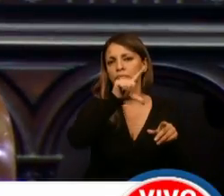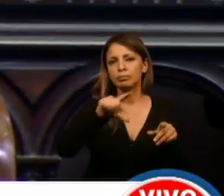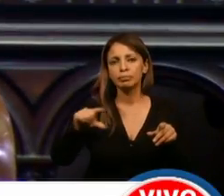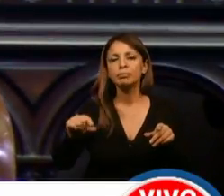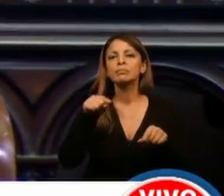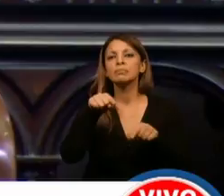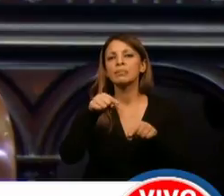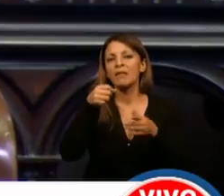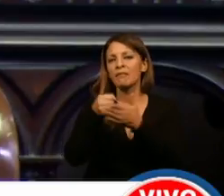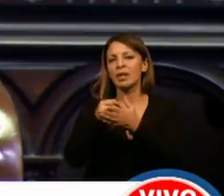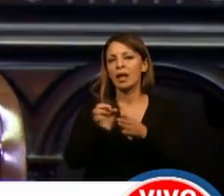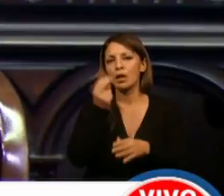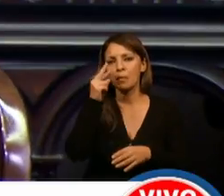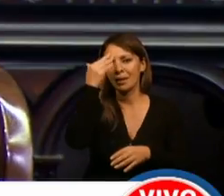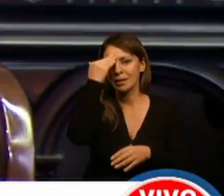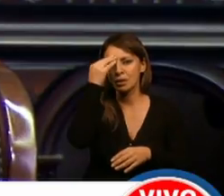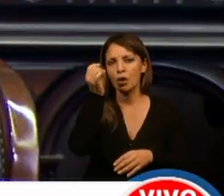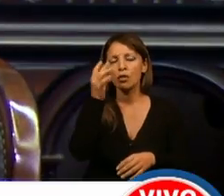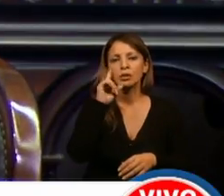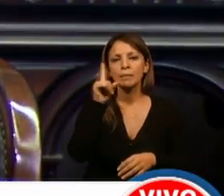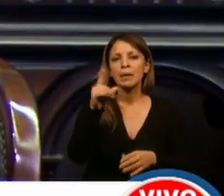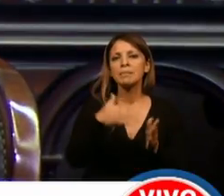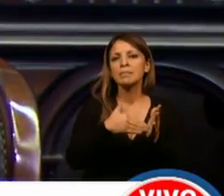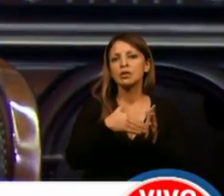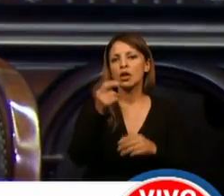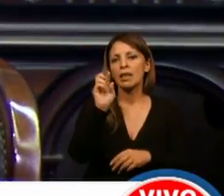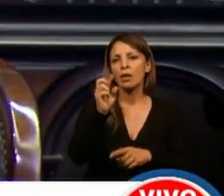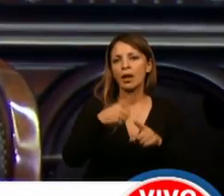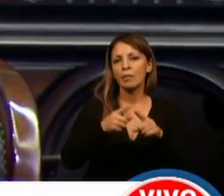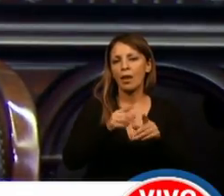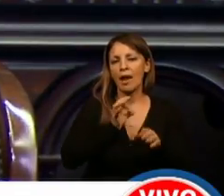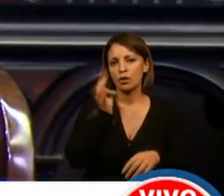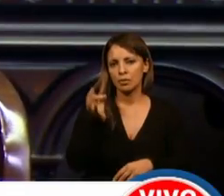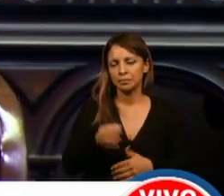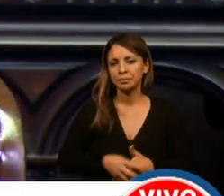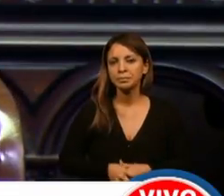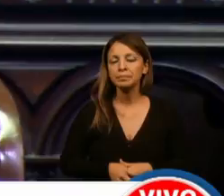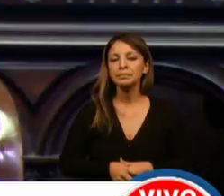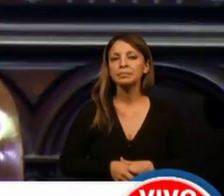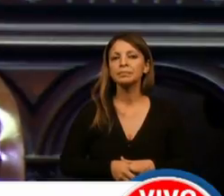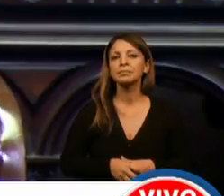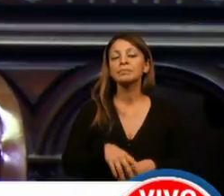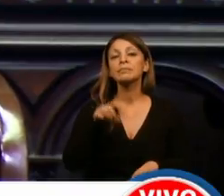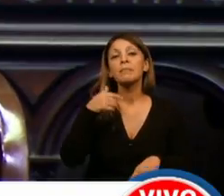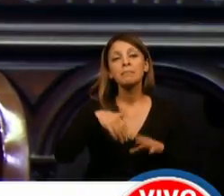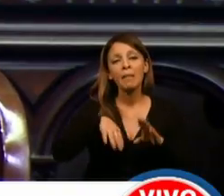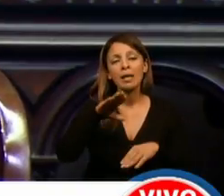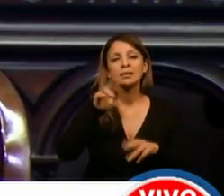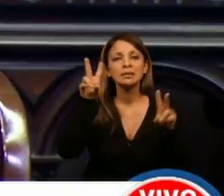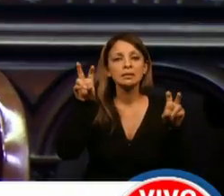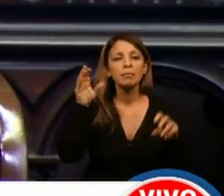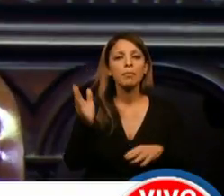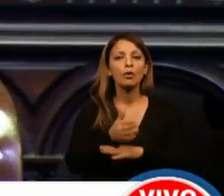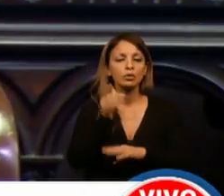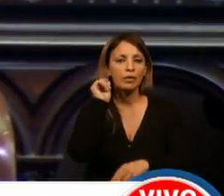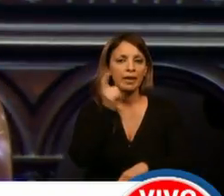a fines del 2015 de 12 mil millones de dólares anuales particularmente en la producción de gas a las